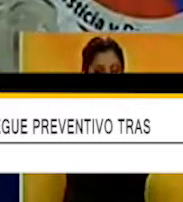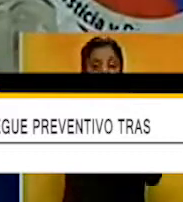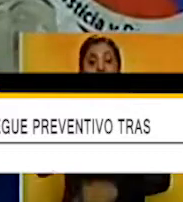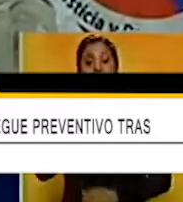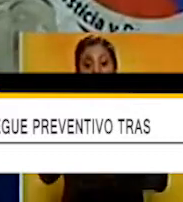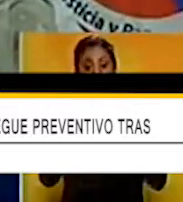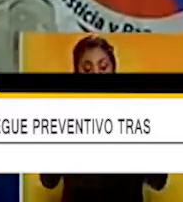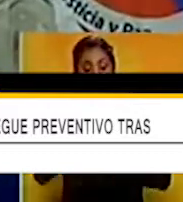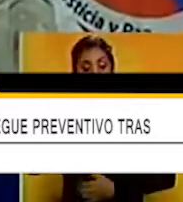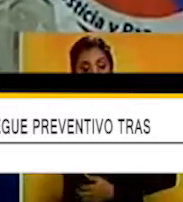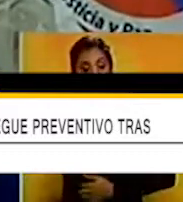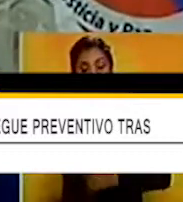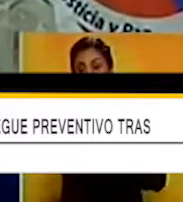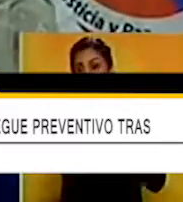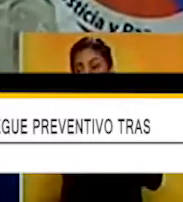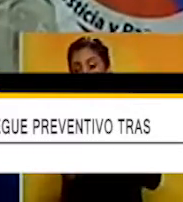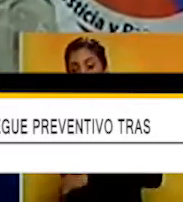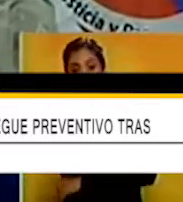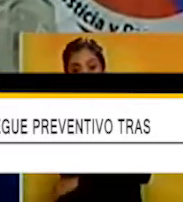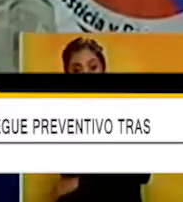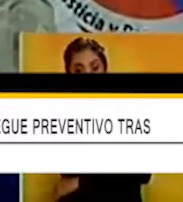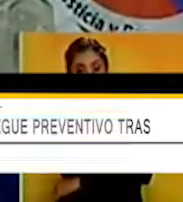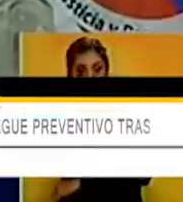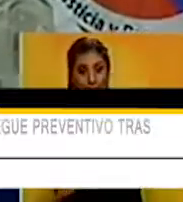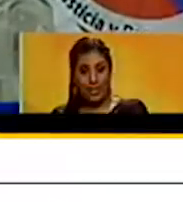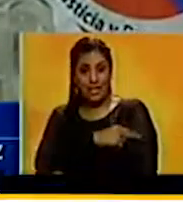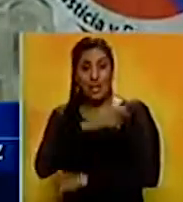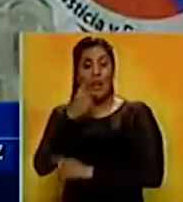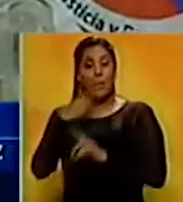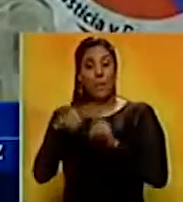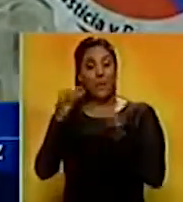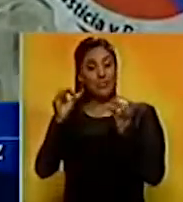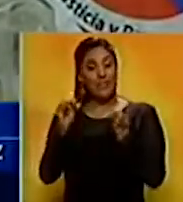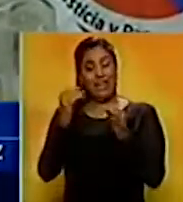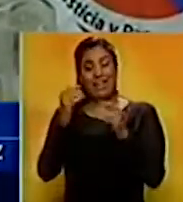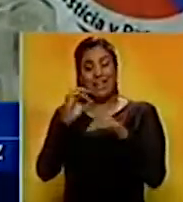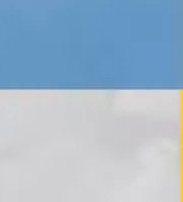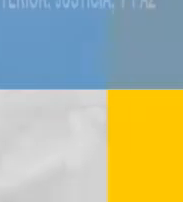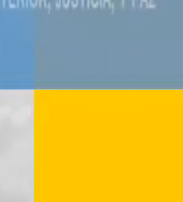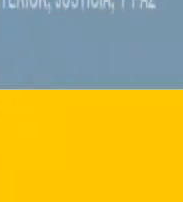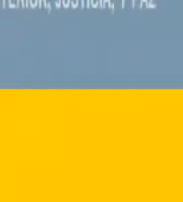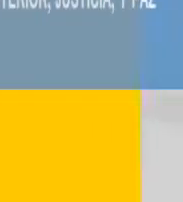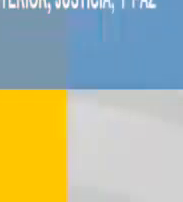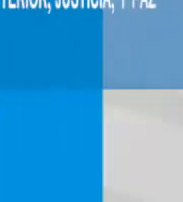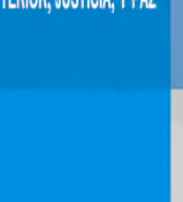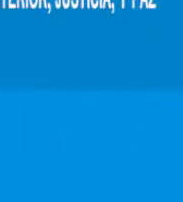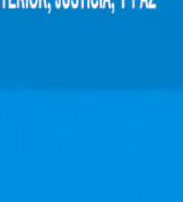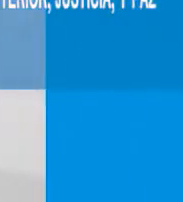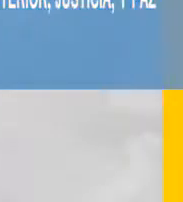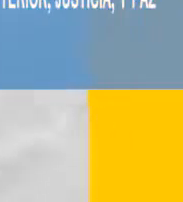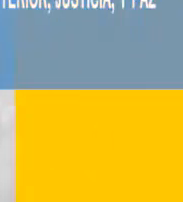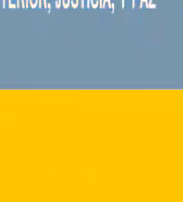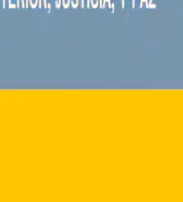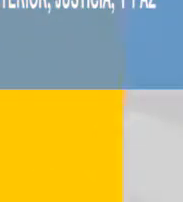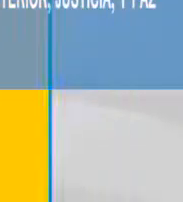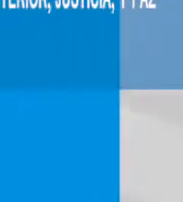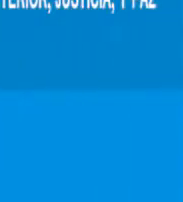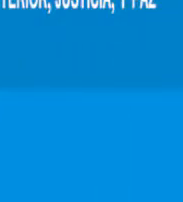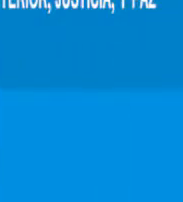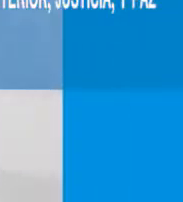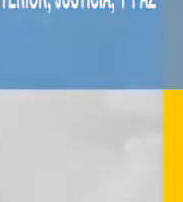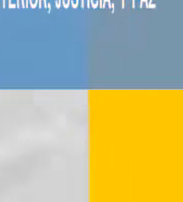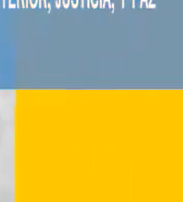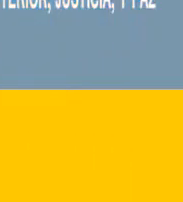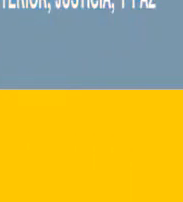magnitud 4.5 y afirmó que se activaron todos los protocolos preventivos. Se han desplegado los funcionarios a